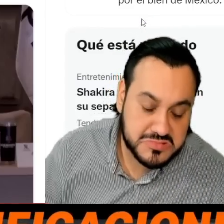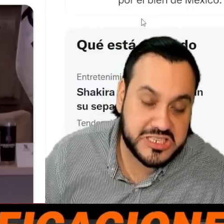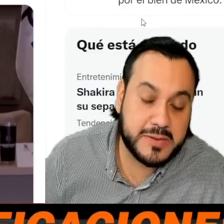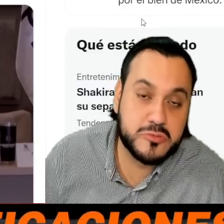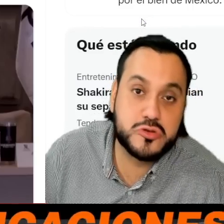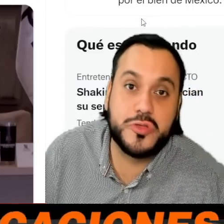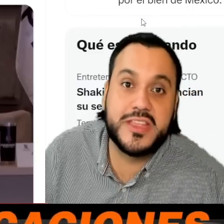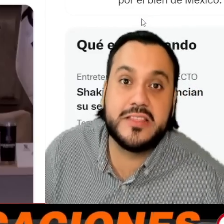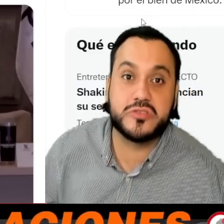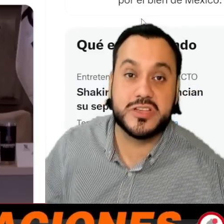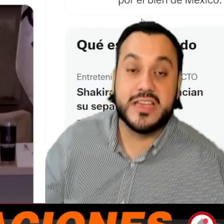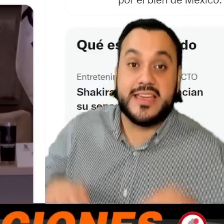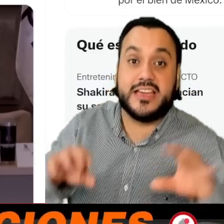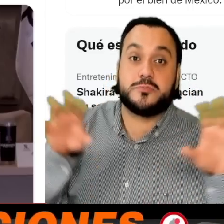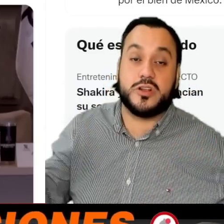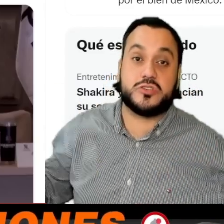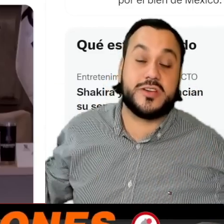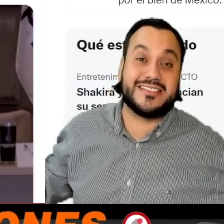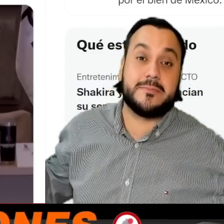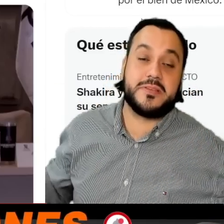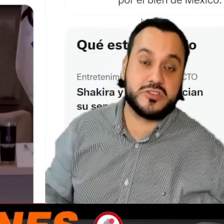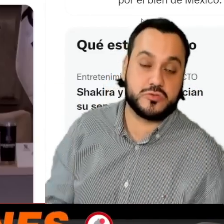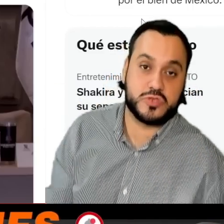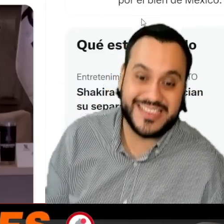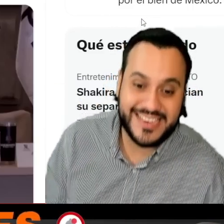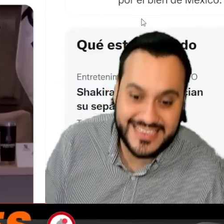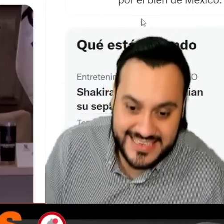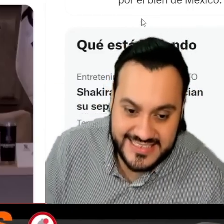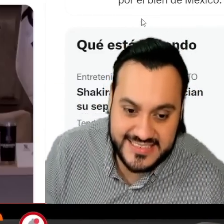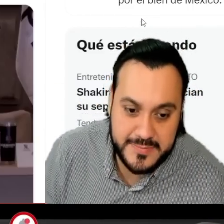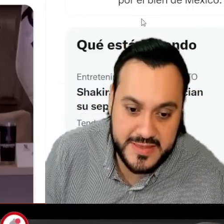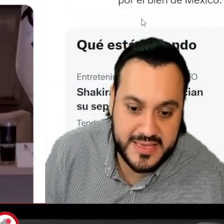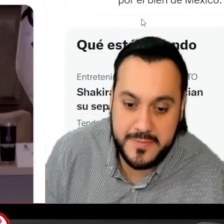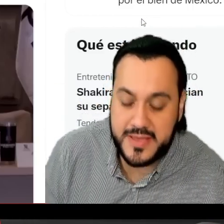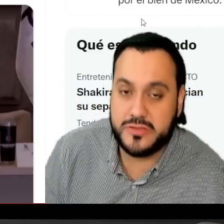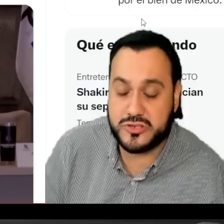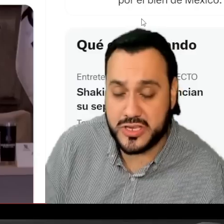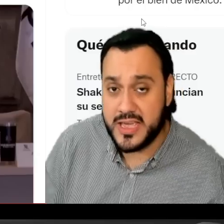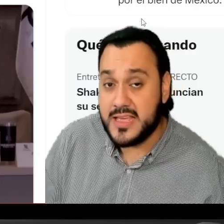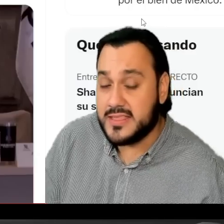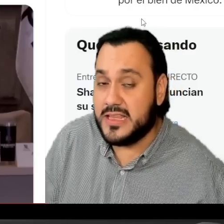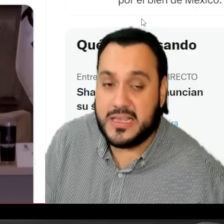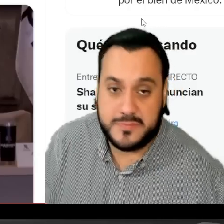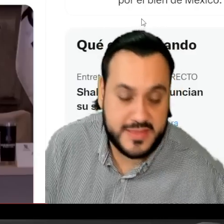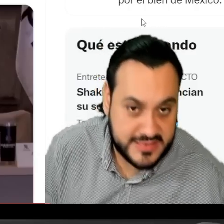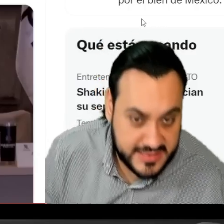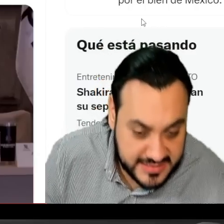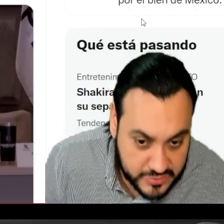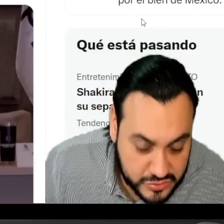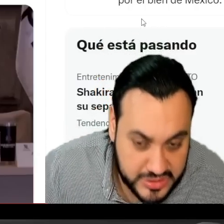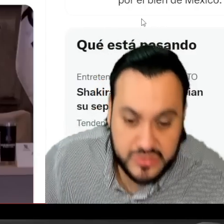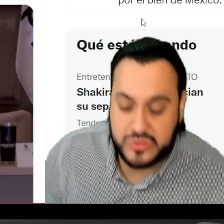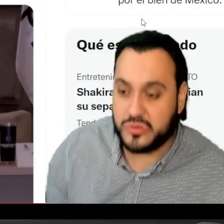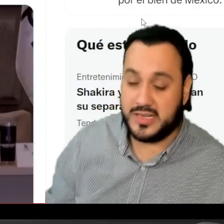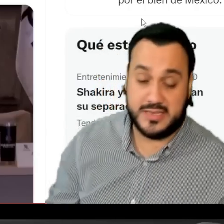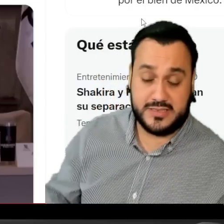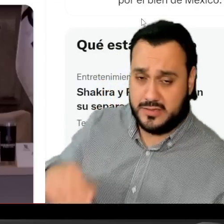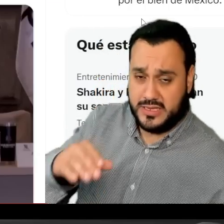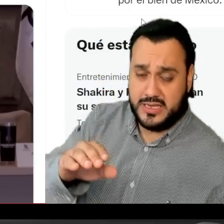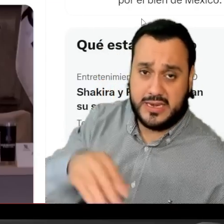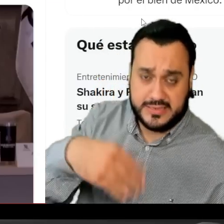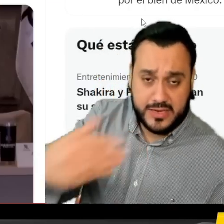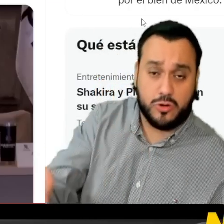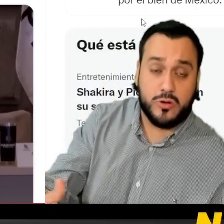cerramos contratos es por eso que se empezó a escuchar de la escasez de medicamentos de las medicinas de los niños con cáncer